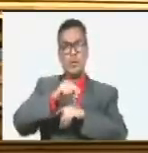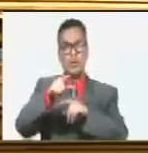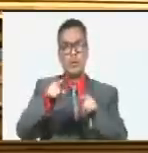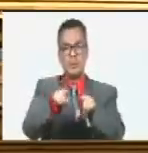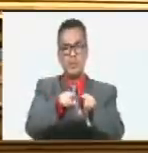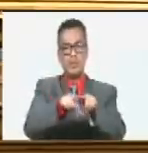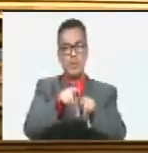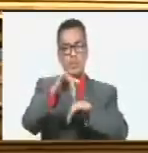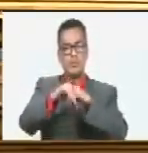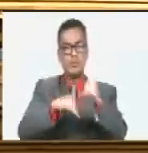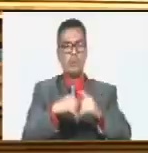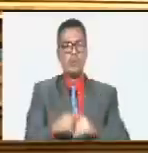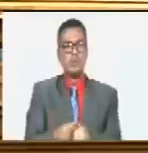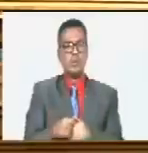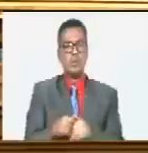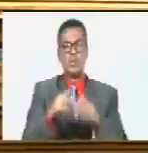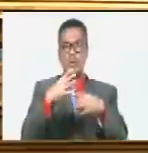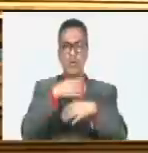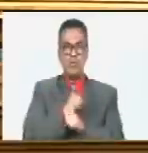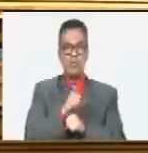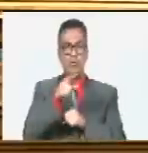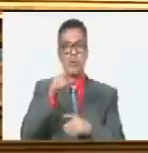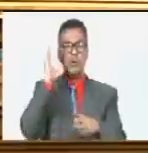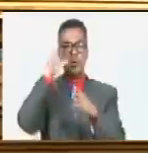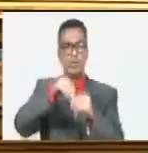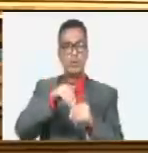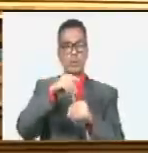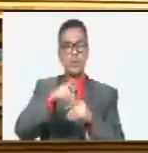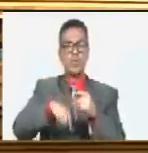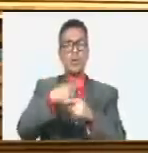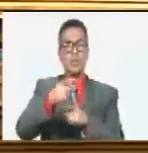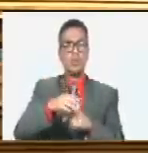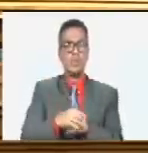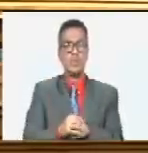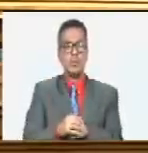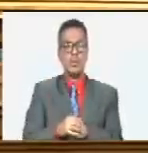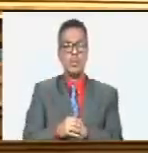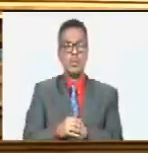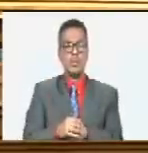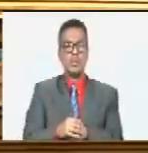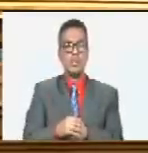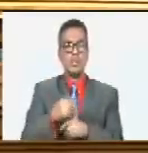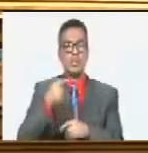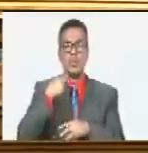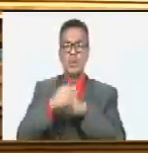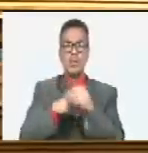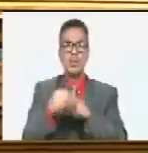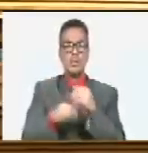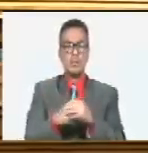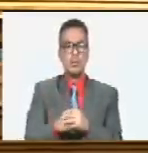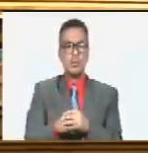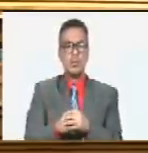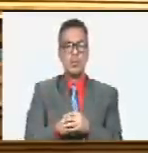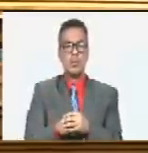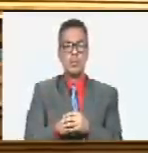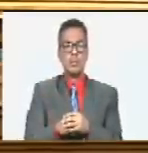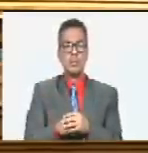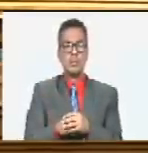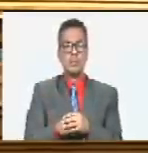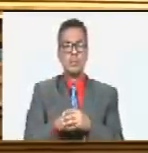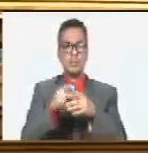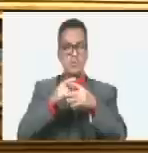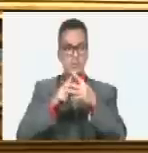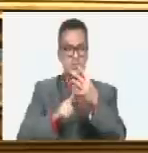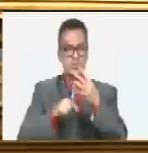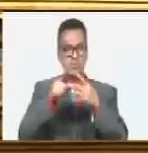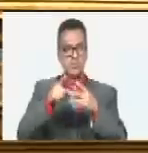Y no van a confiar en un resultado electoral que sea emanado de una cosa, de una comisión